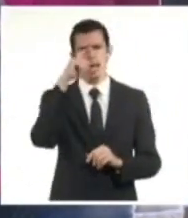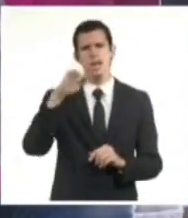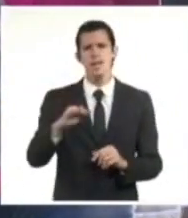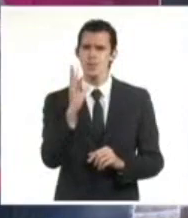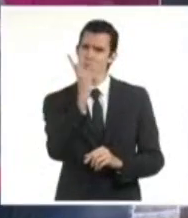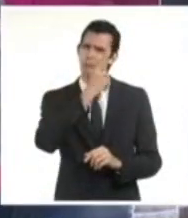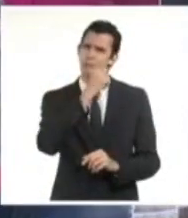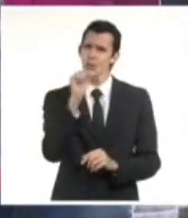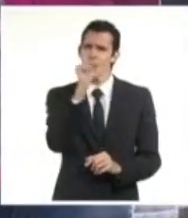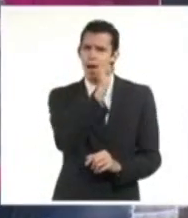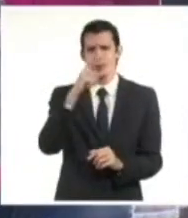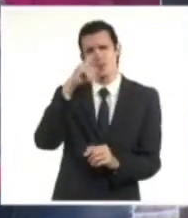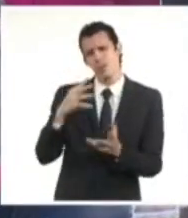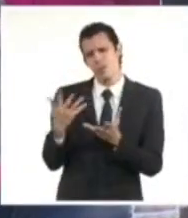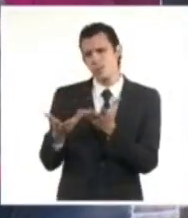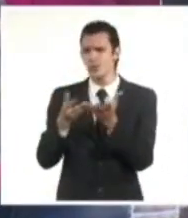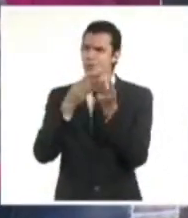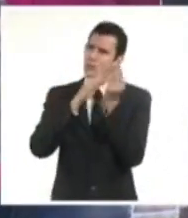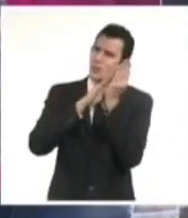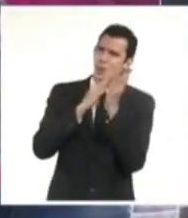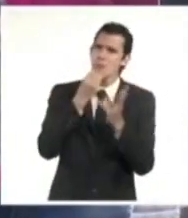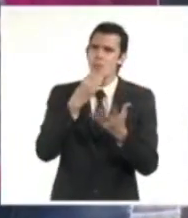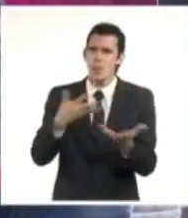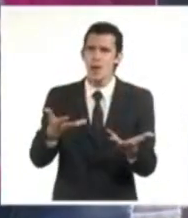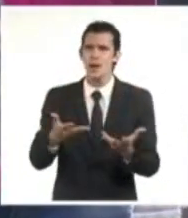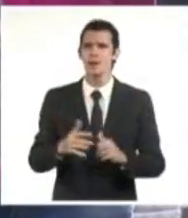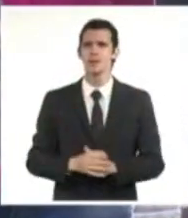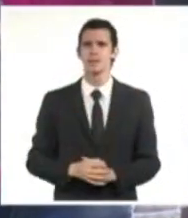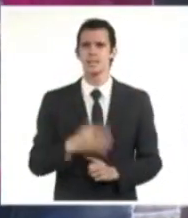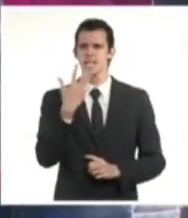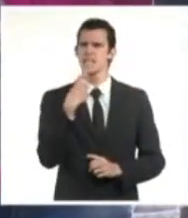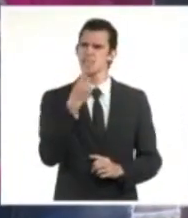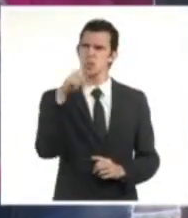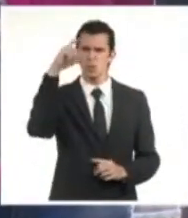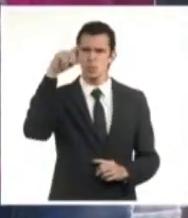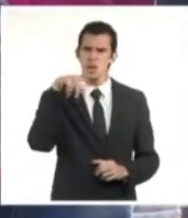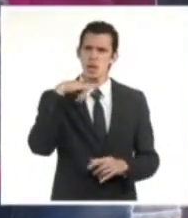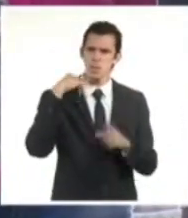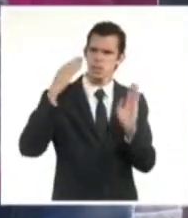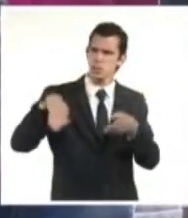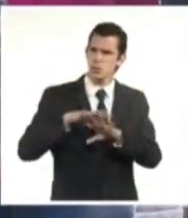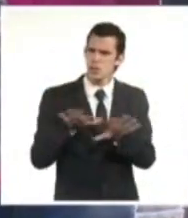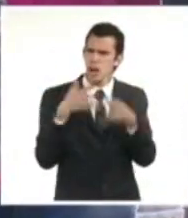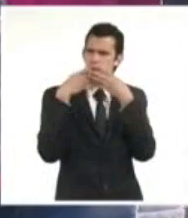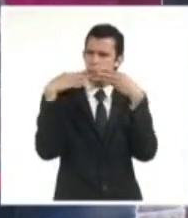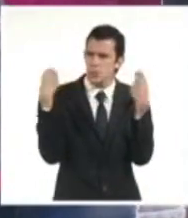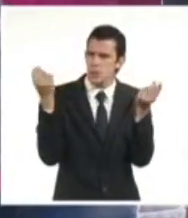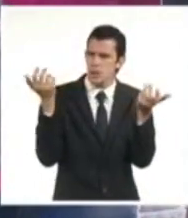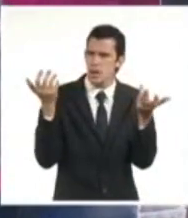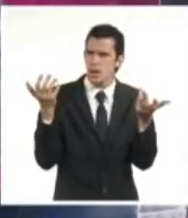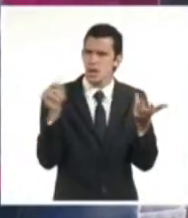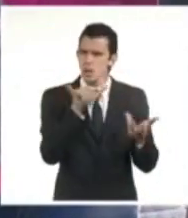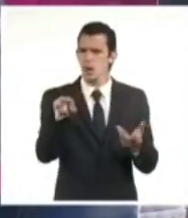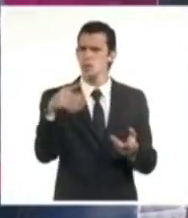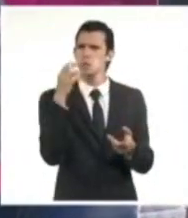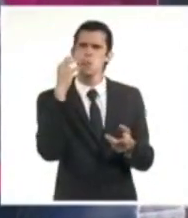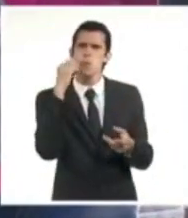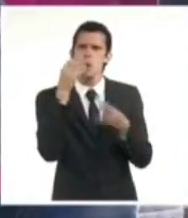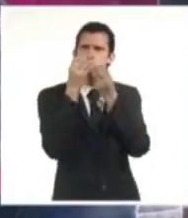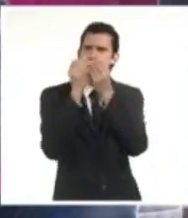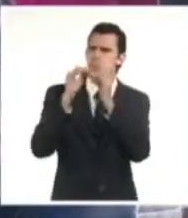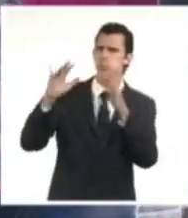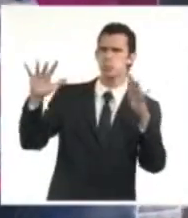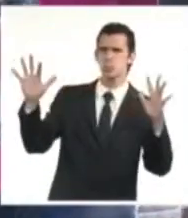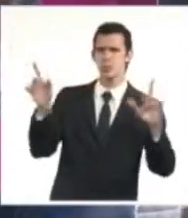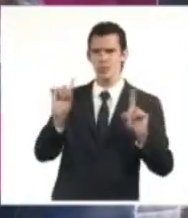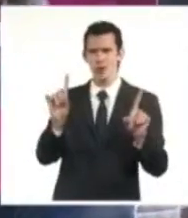Vilma? ¿Quién dijo? ¿Quién dijo que polvo eres? Si vives en las mujeres